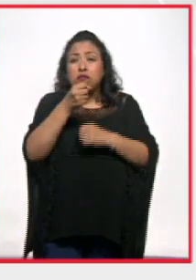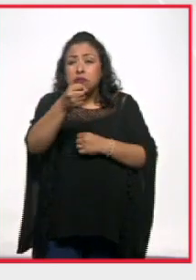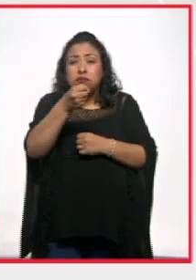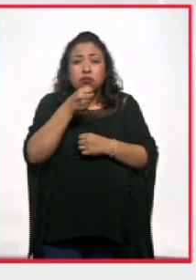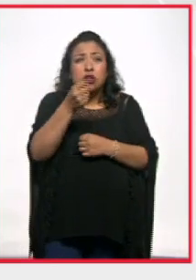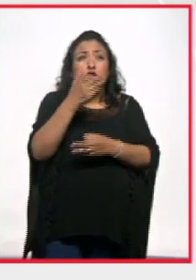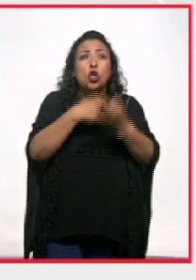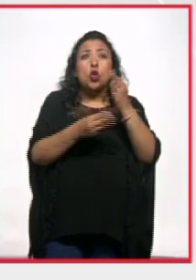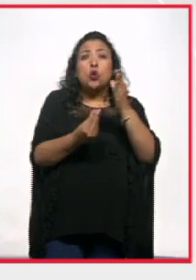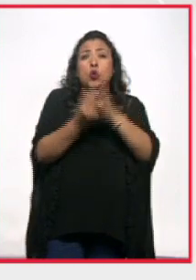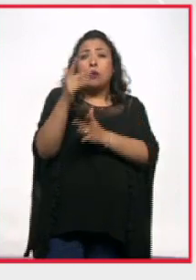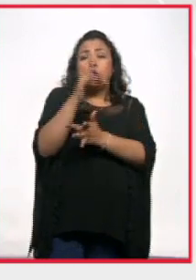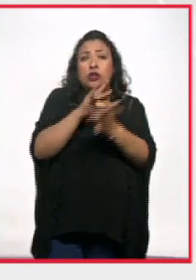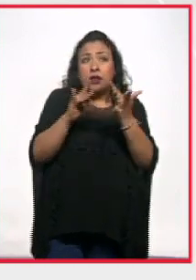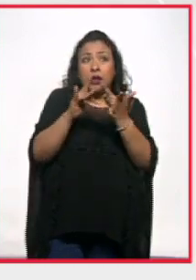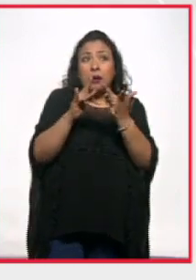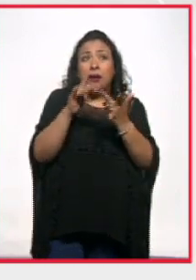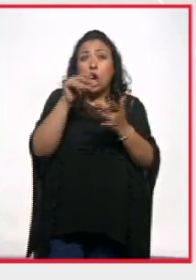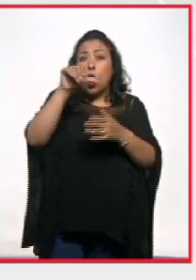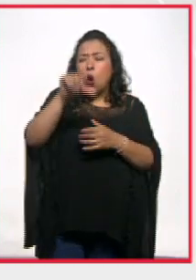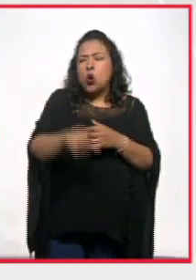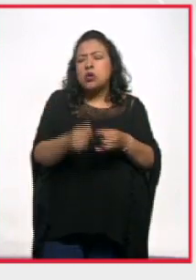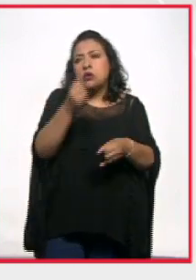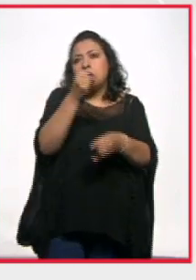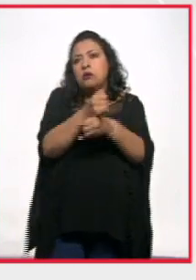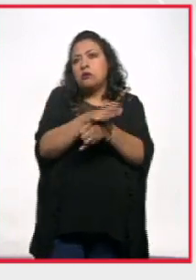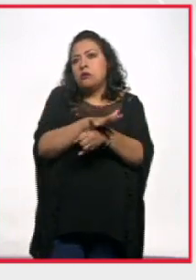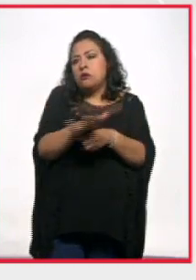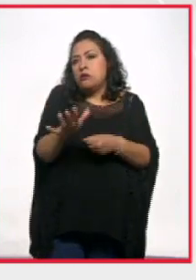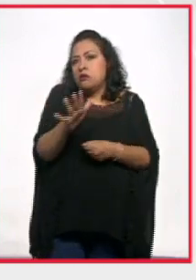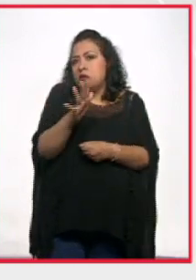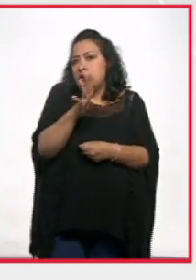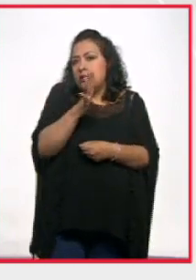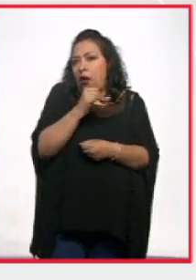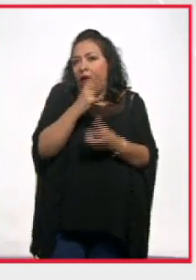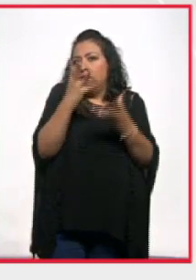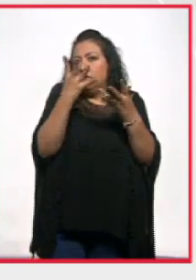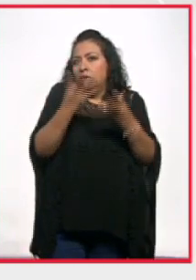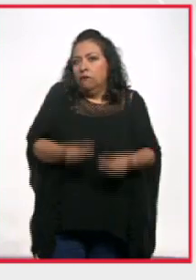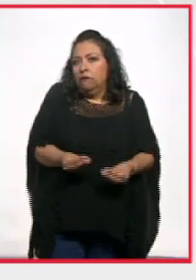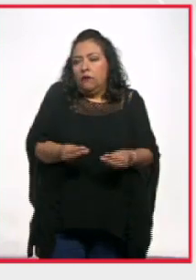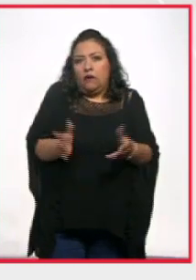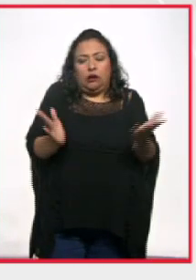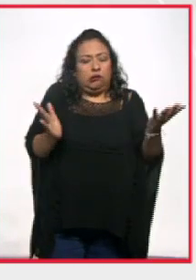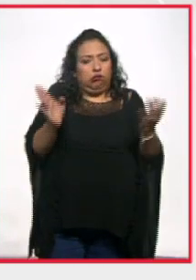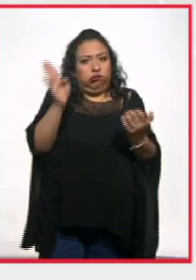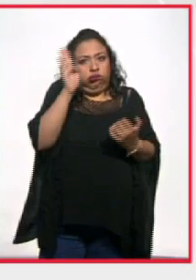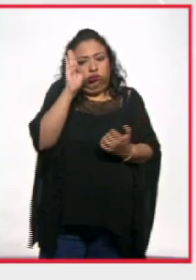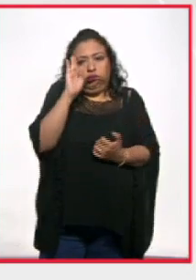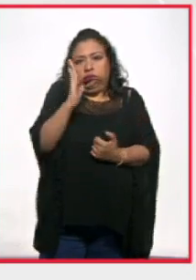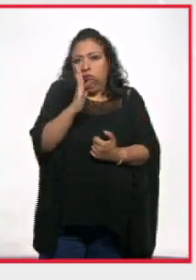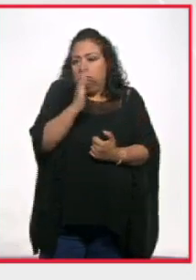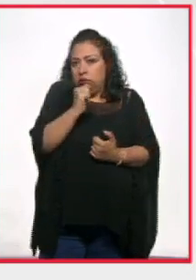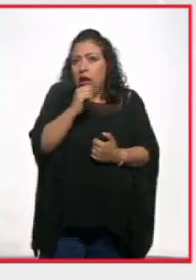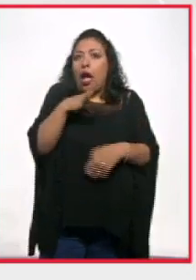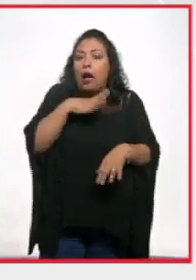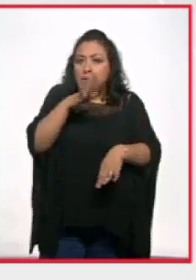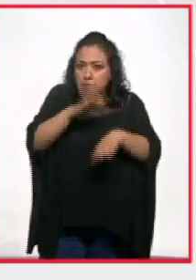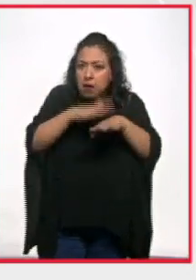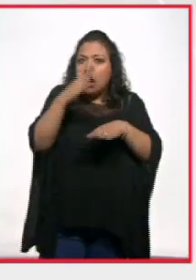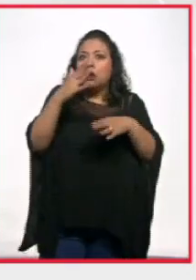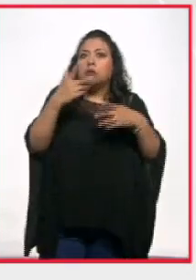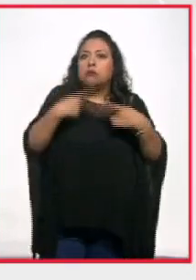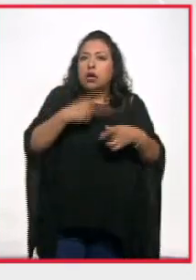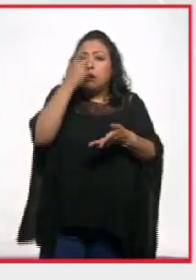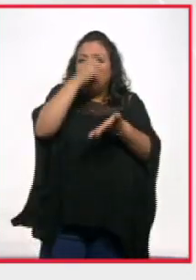que sacaban nuevos discos, pero ahora es imposible. Imposible. Porque ya son cada muchos. Son muchísimos. Hay cada vez más